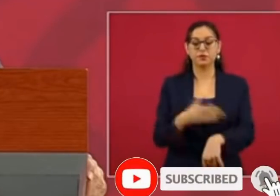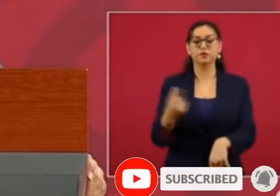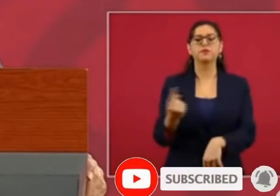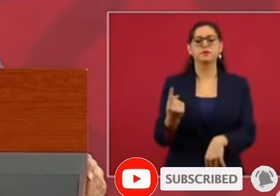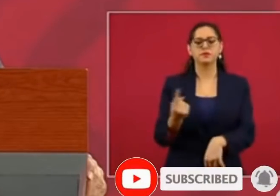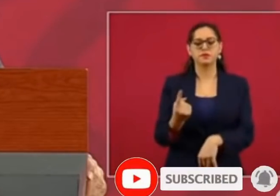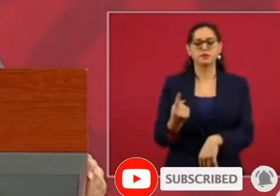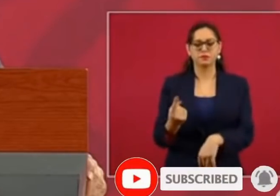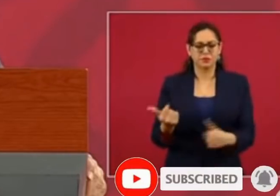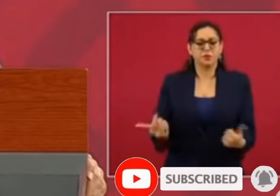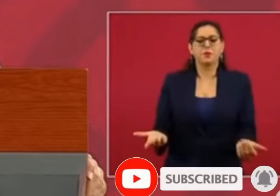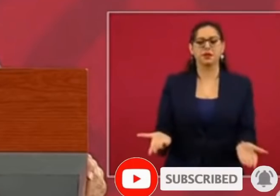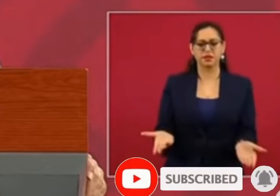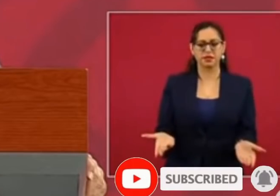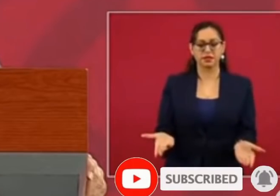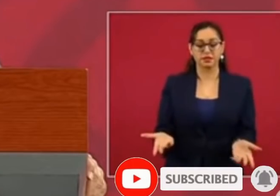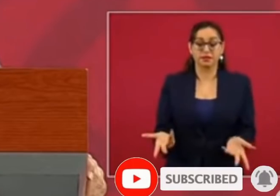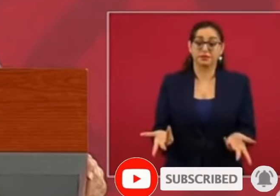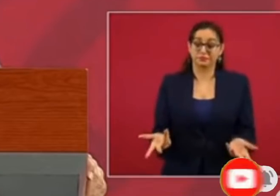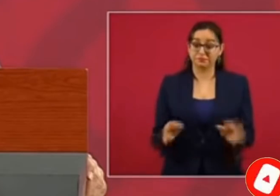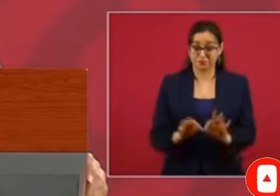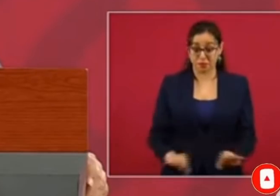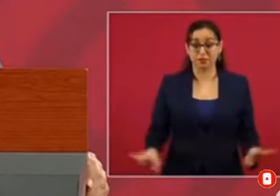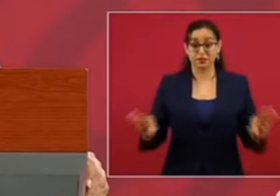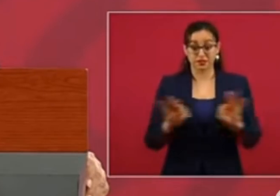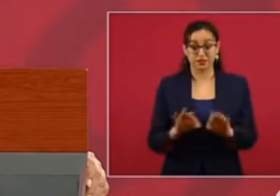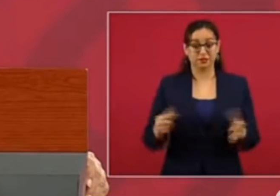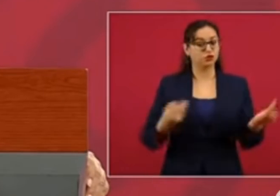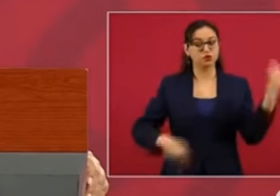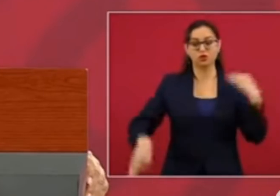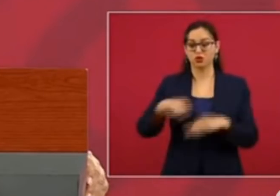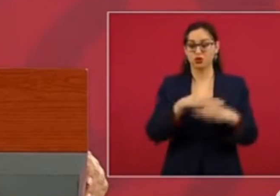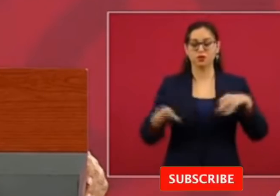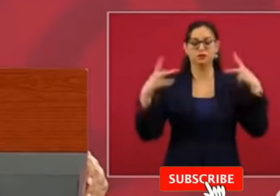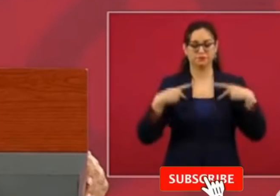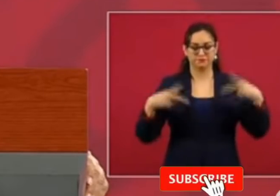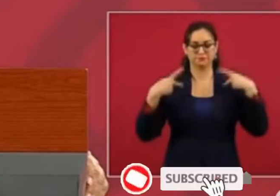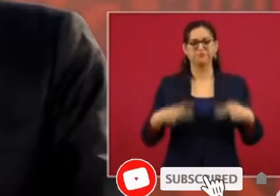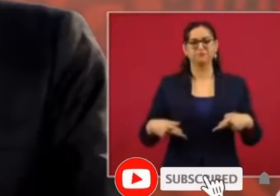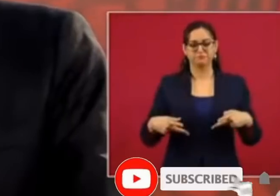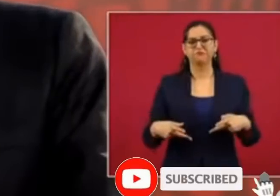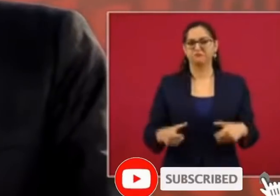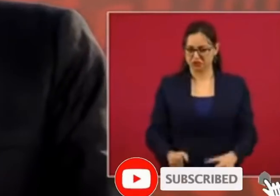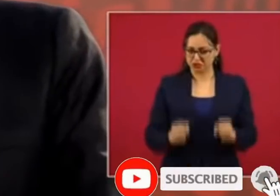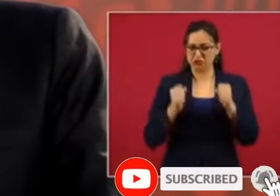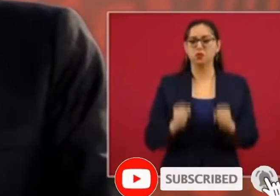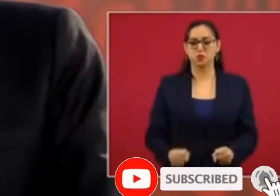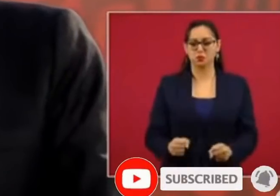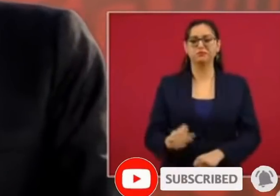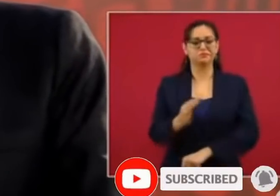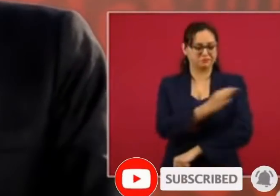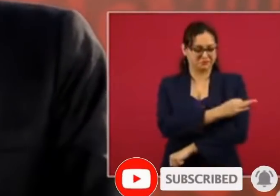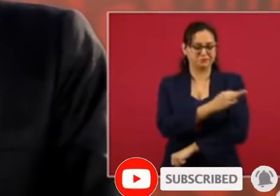se tenga pues la seguridad de que a todos nos va a llegar la